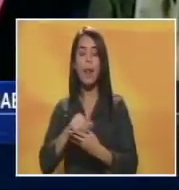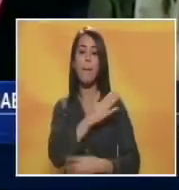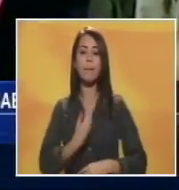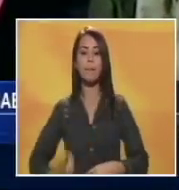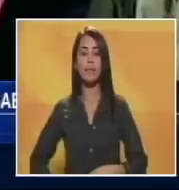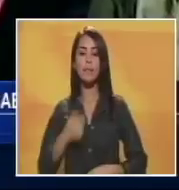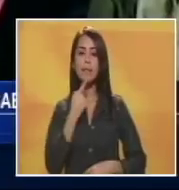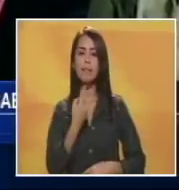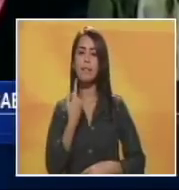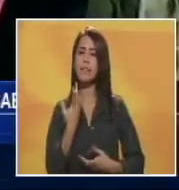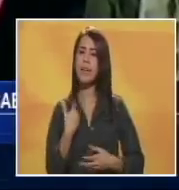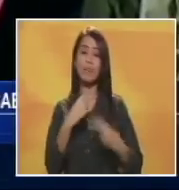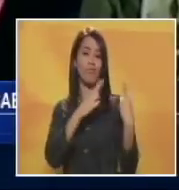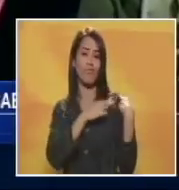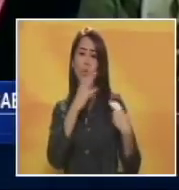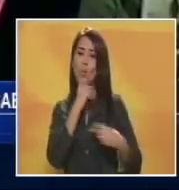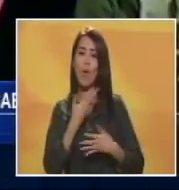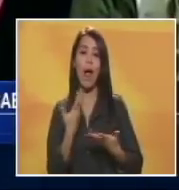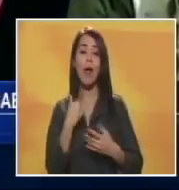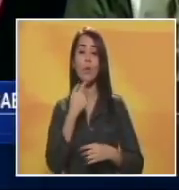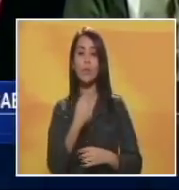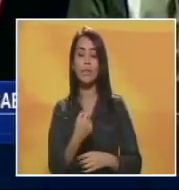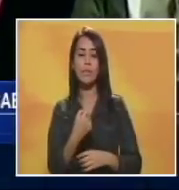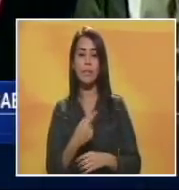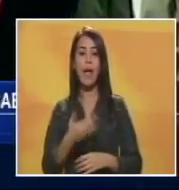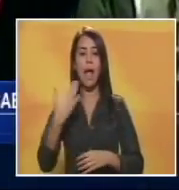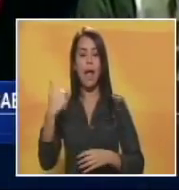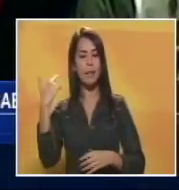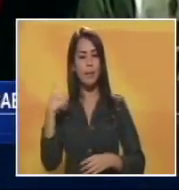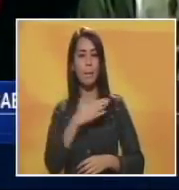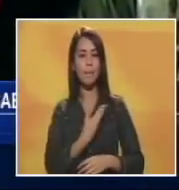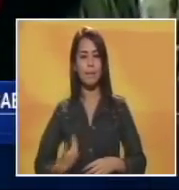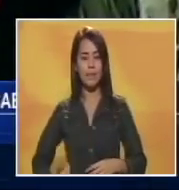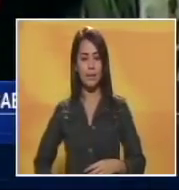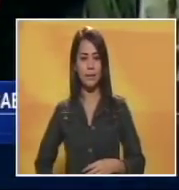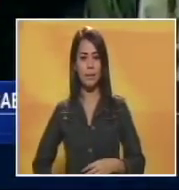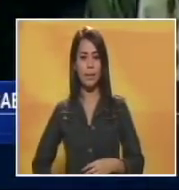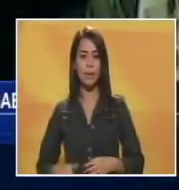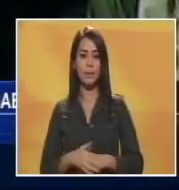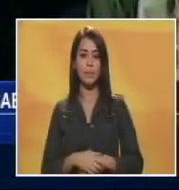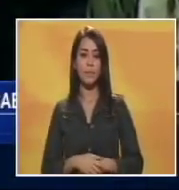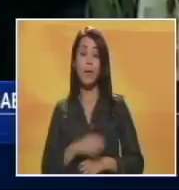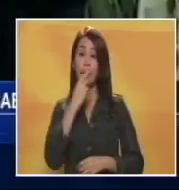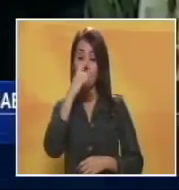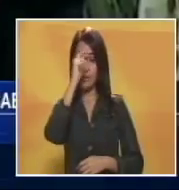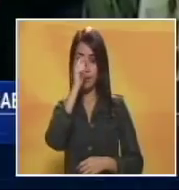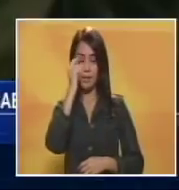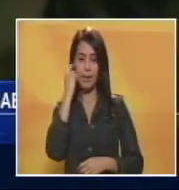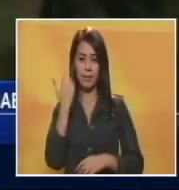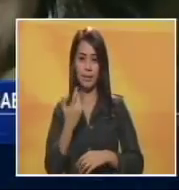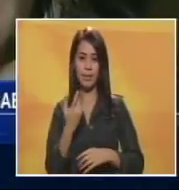calle para activar los motores de la economía, que es lo que nos hace falta.